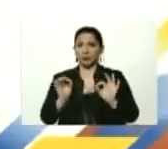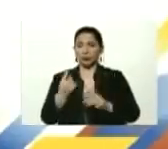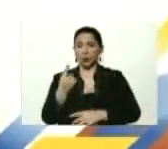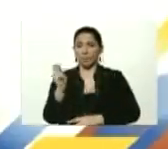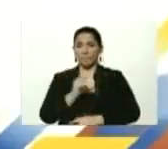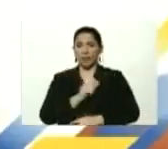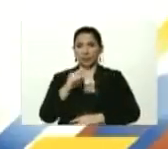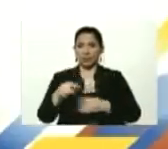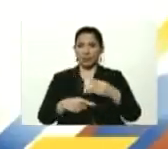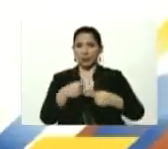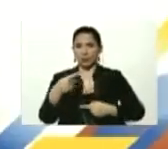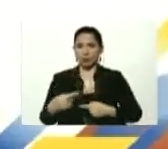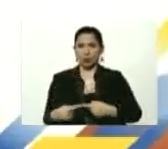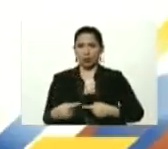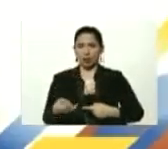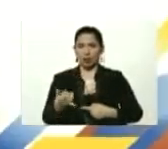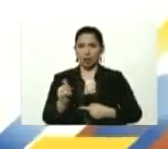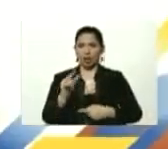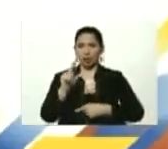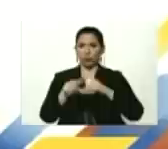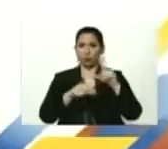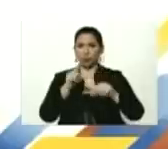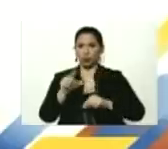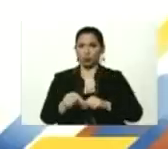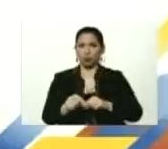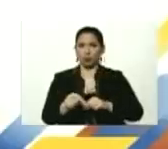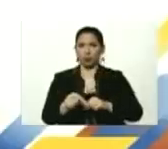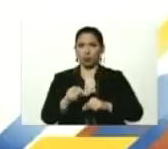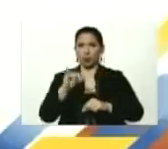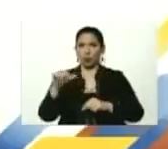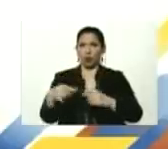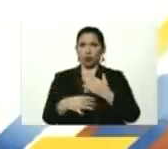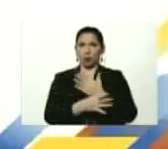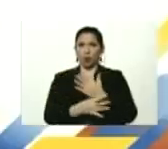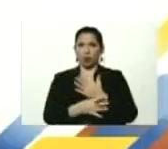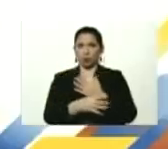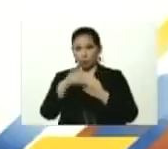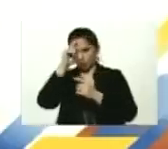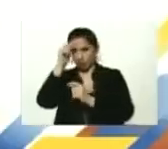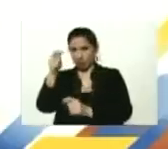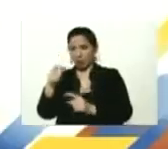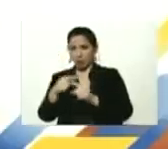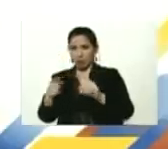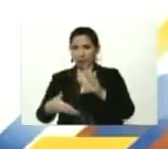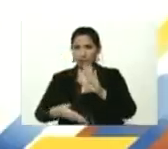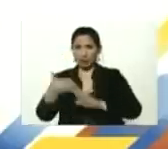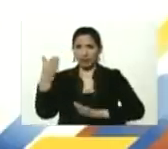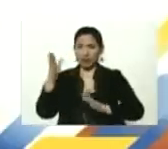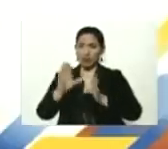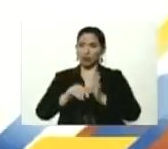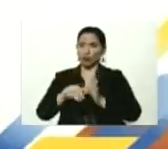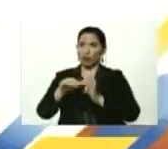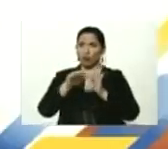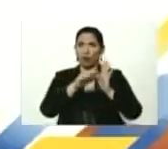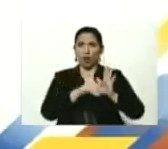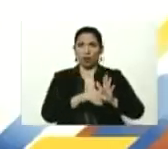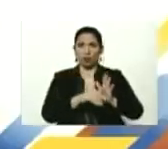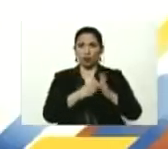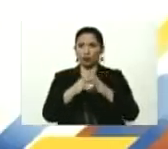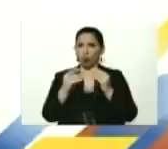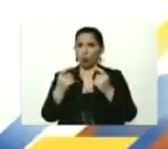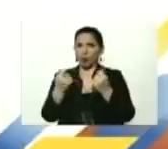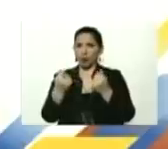después de que aparece el tuit de Juan Guaidó designándolo para que se vaya a robar todos los